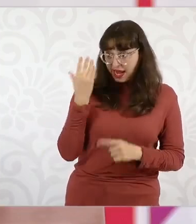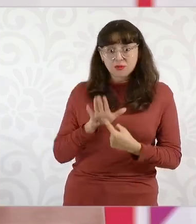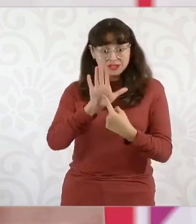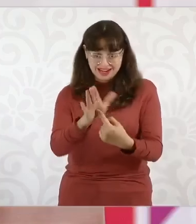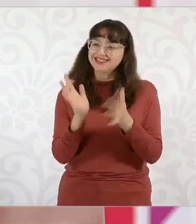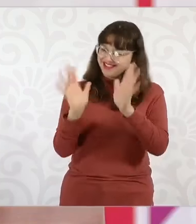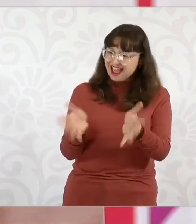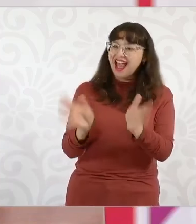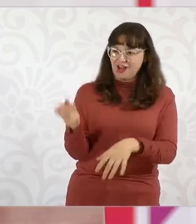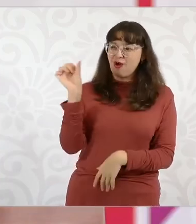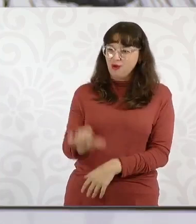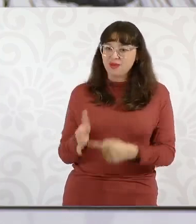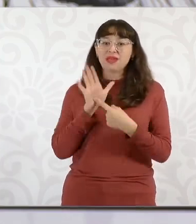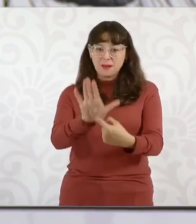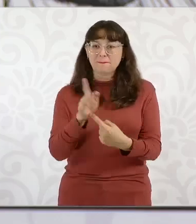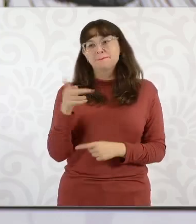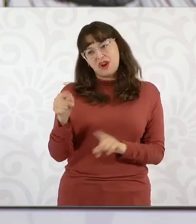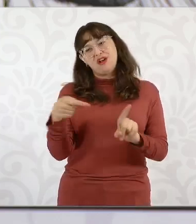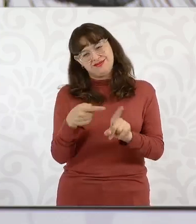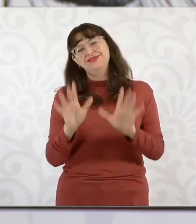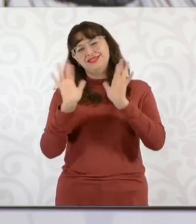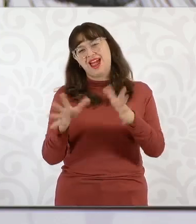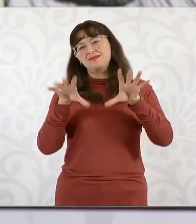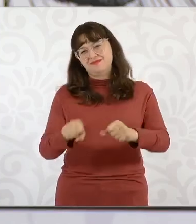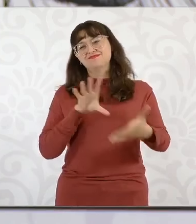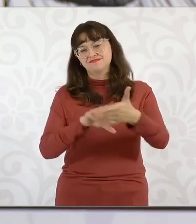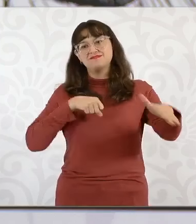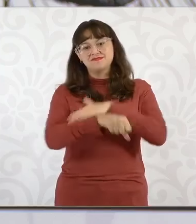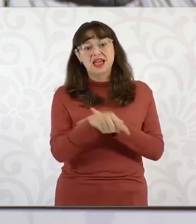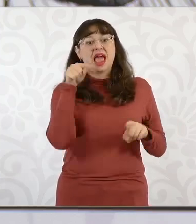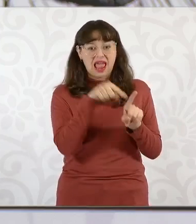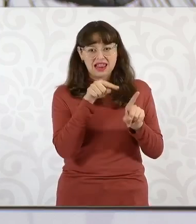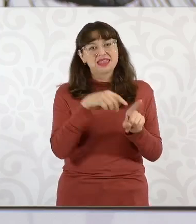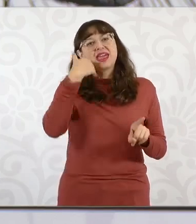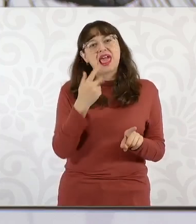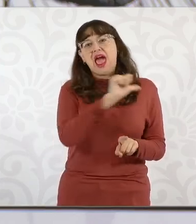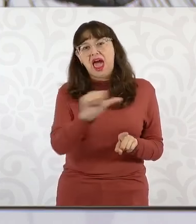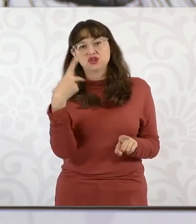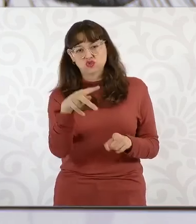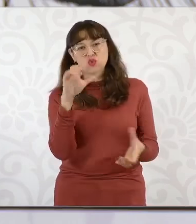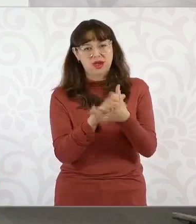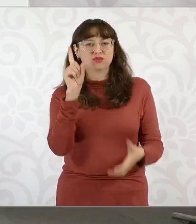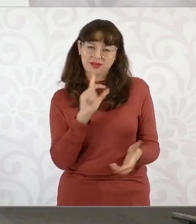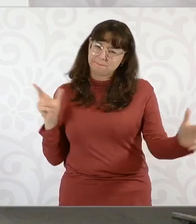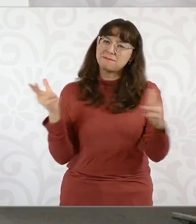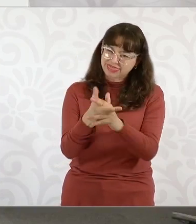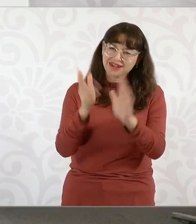mañanera. Pero uno de ellos hoy está detenido por intento de feminicidio denunciado por su propia pareja.